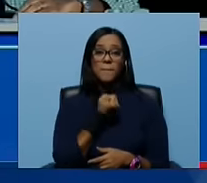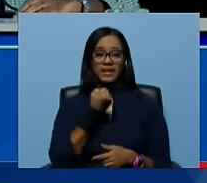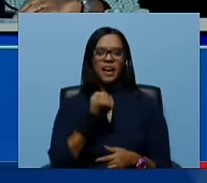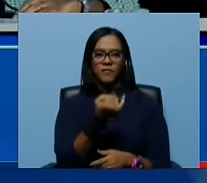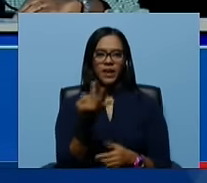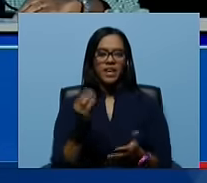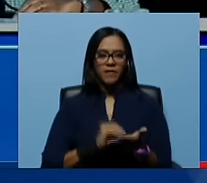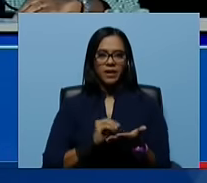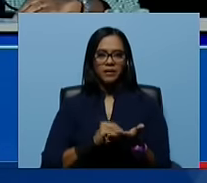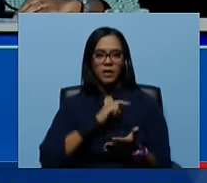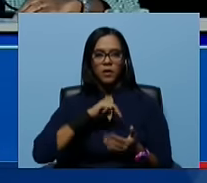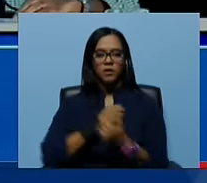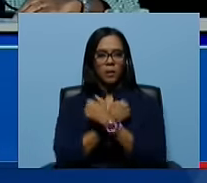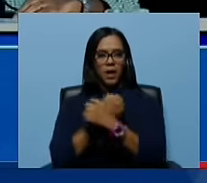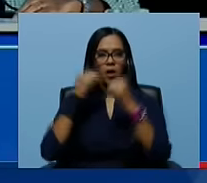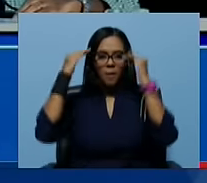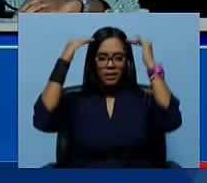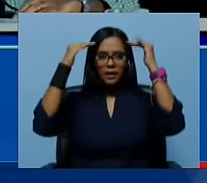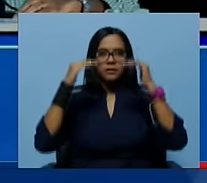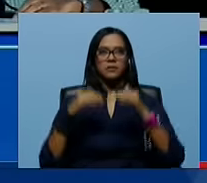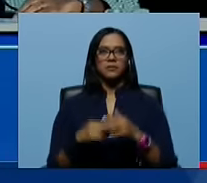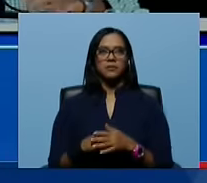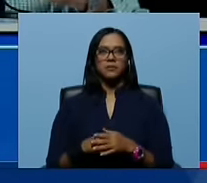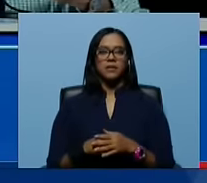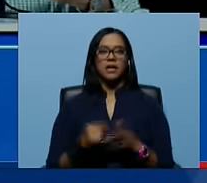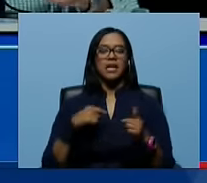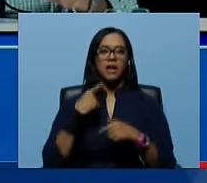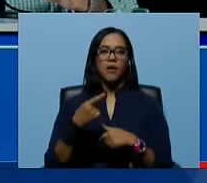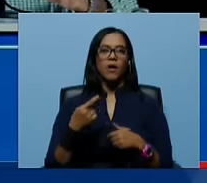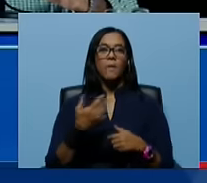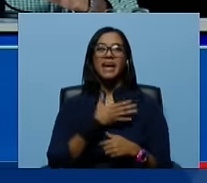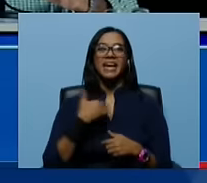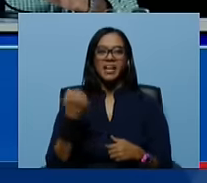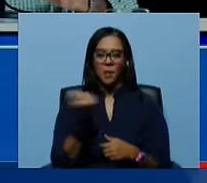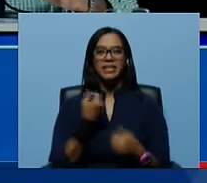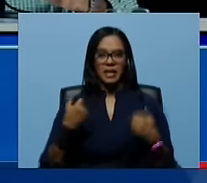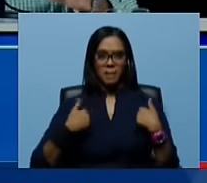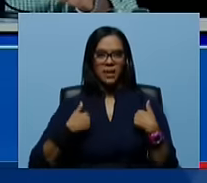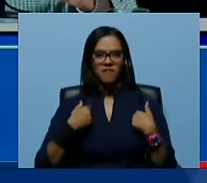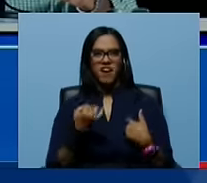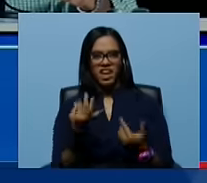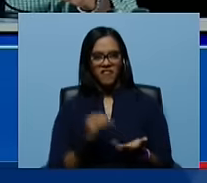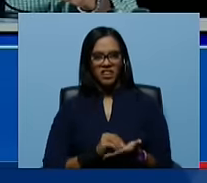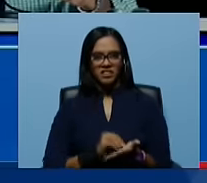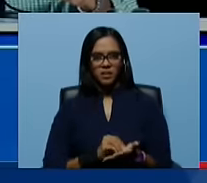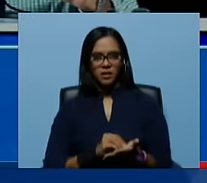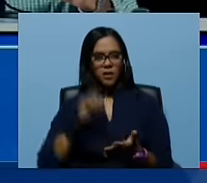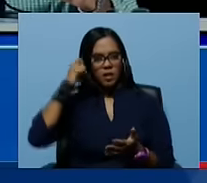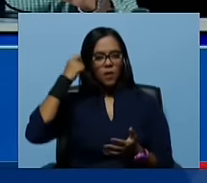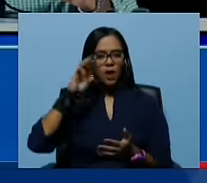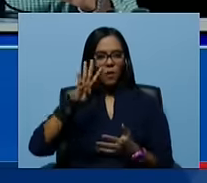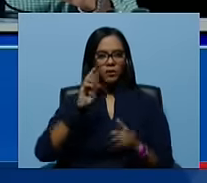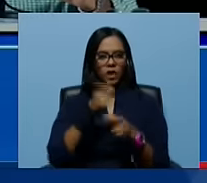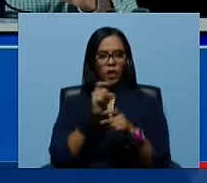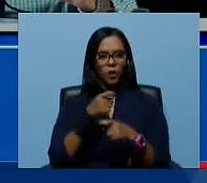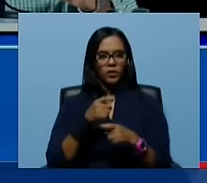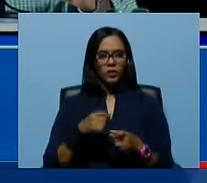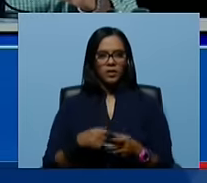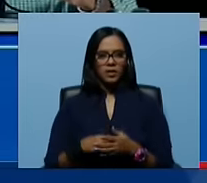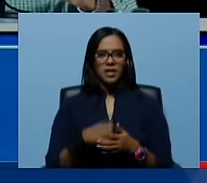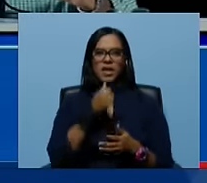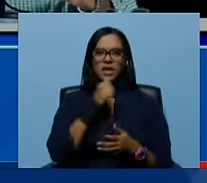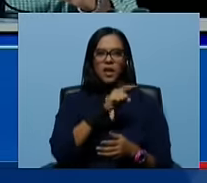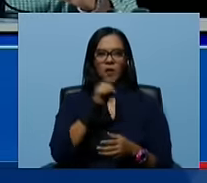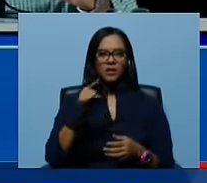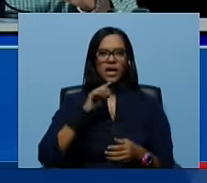amado comandante. Y luego me han tratado de matar varias veces a mí. ¿Ustedes recuerdan el 4 de agosto? ¿Quiénes de